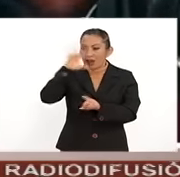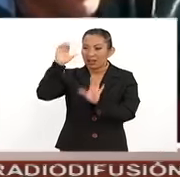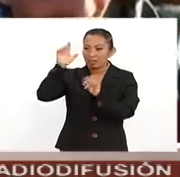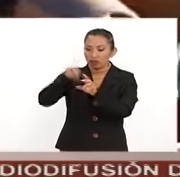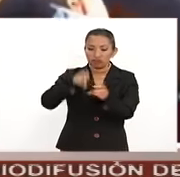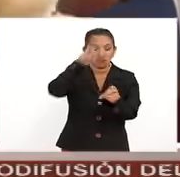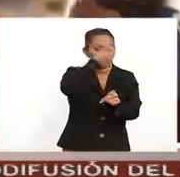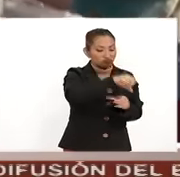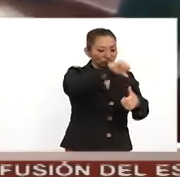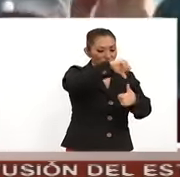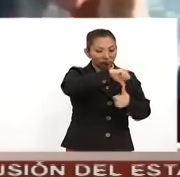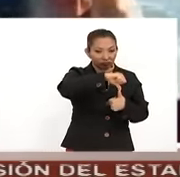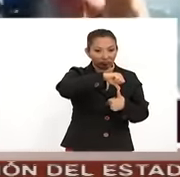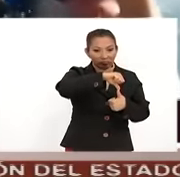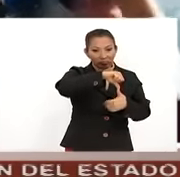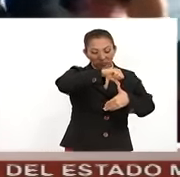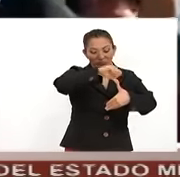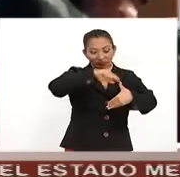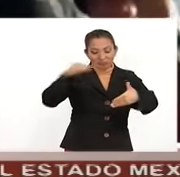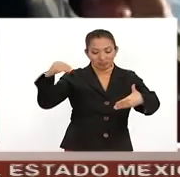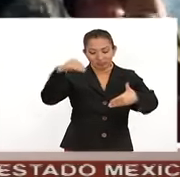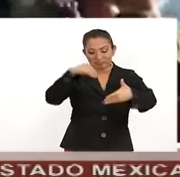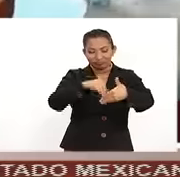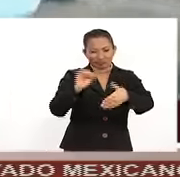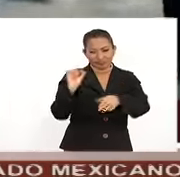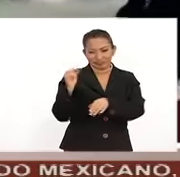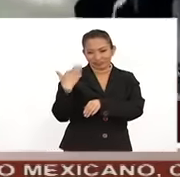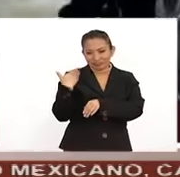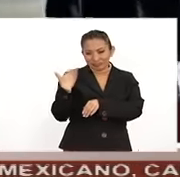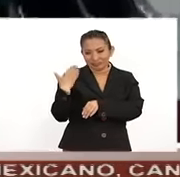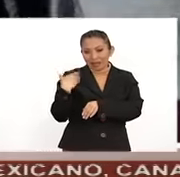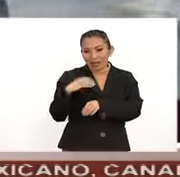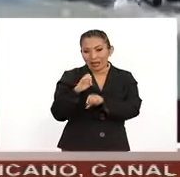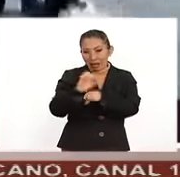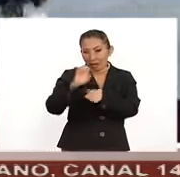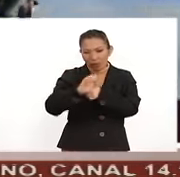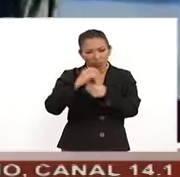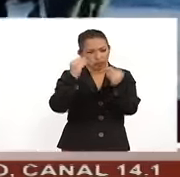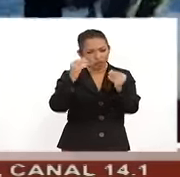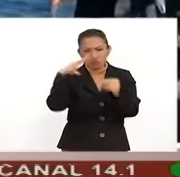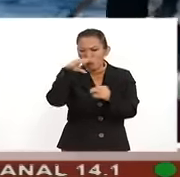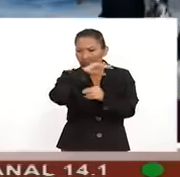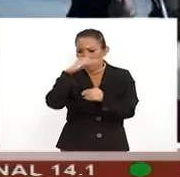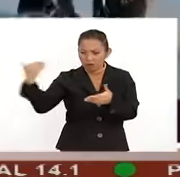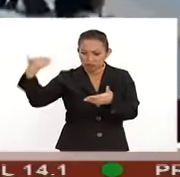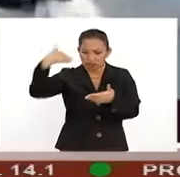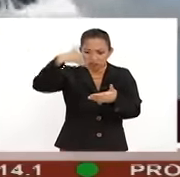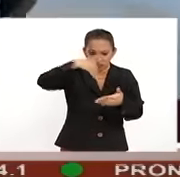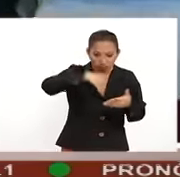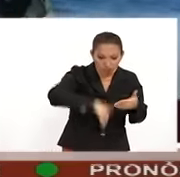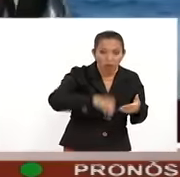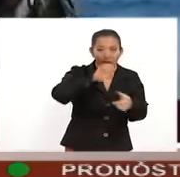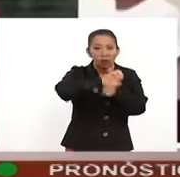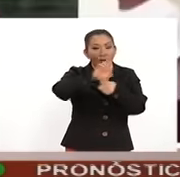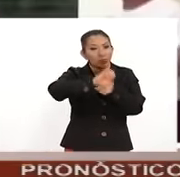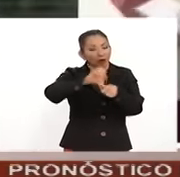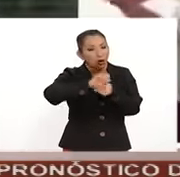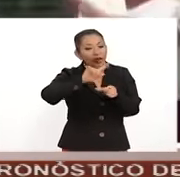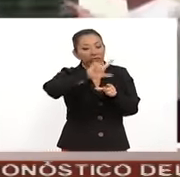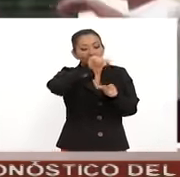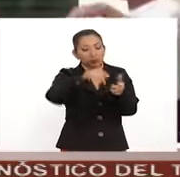ir a Sudamérica. El caso más emblemático últimamente es el caso de Ecuador, donde muchos cubanos iban a Ecuador y de ahí